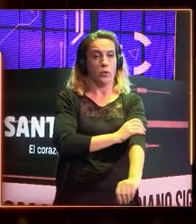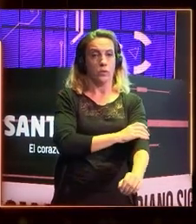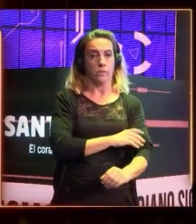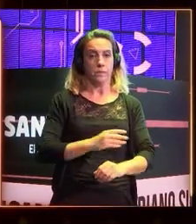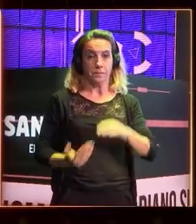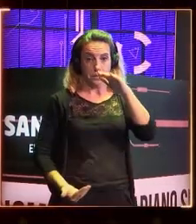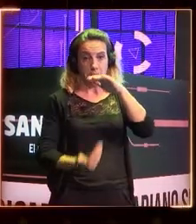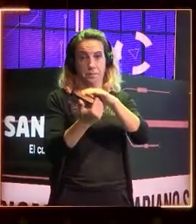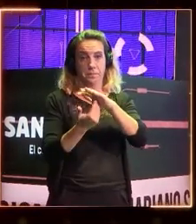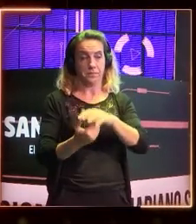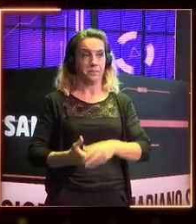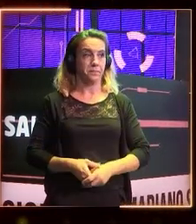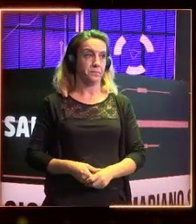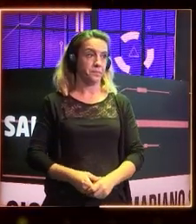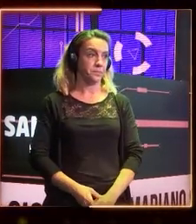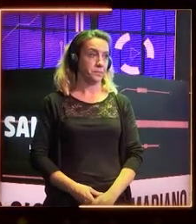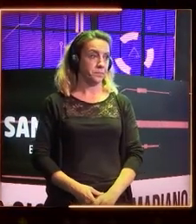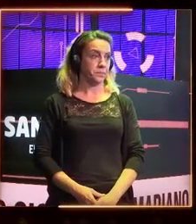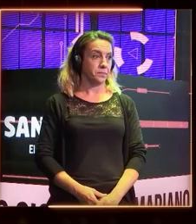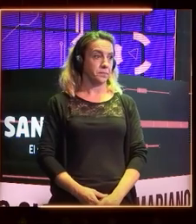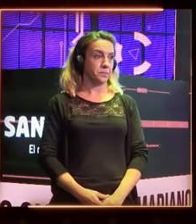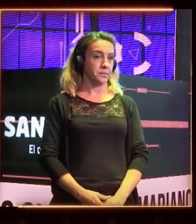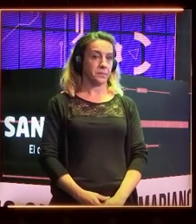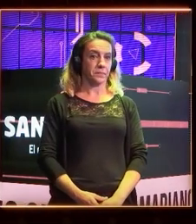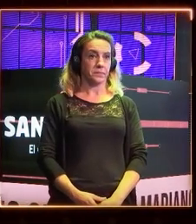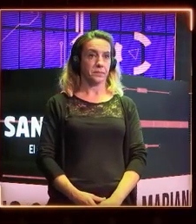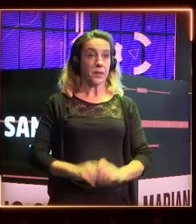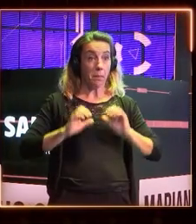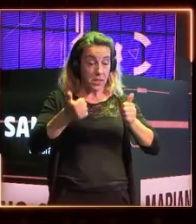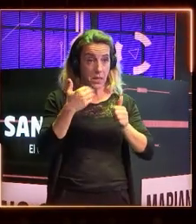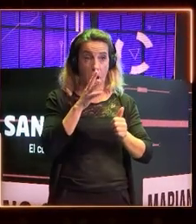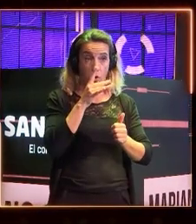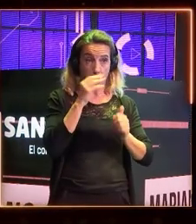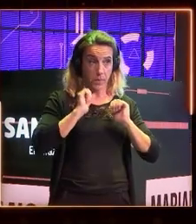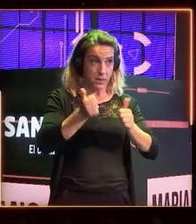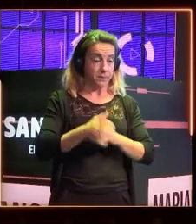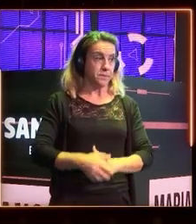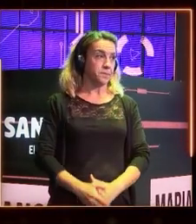paros cierren los ojos y empiecen empiecen